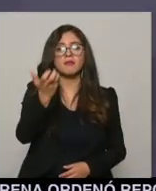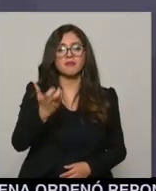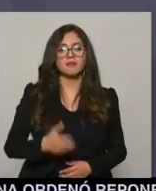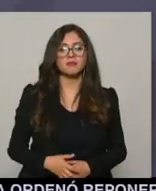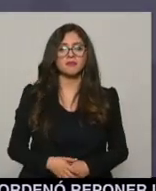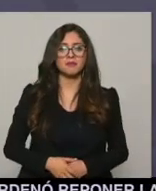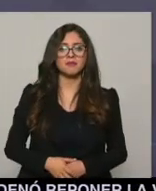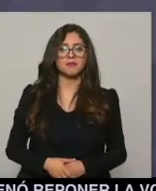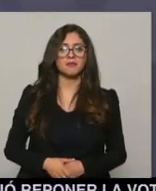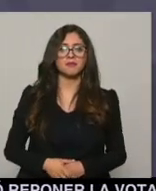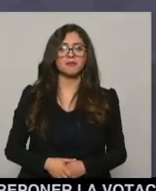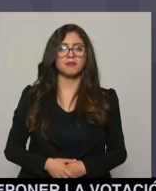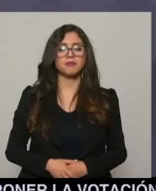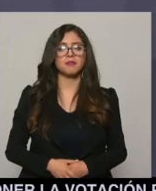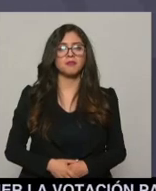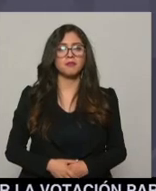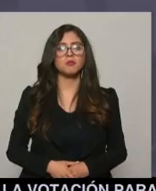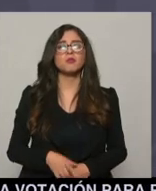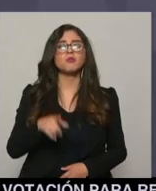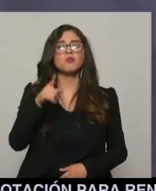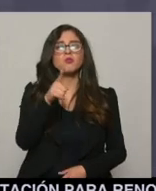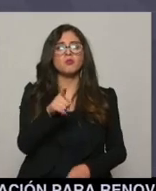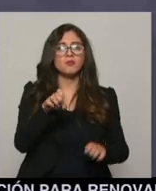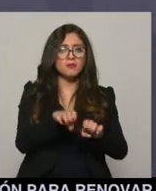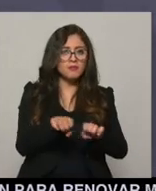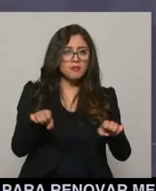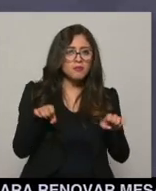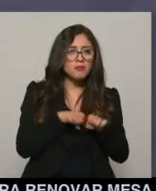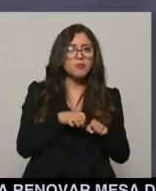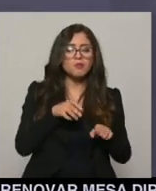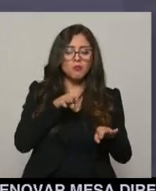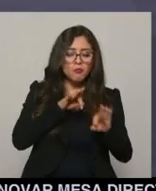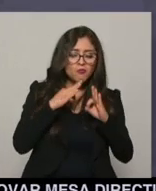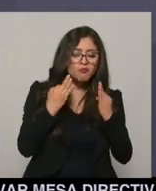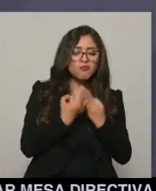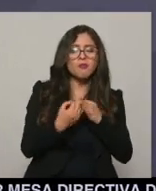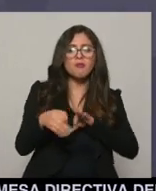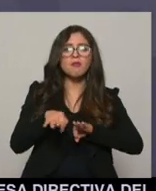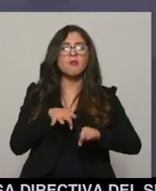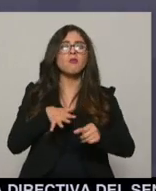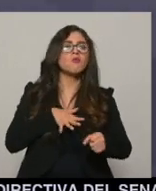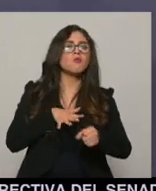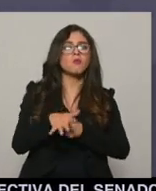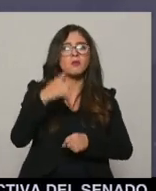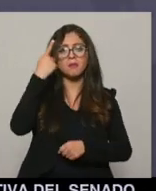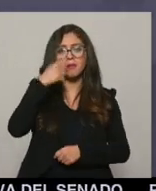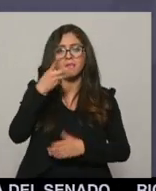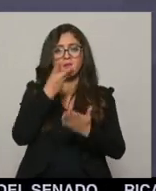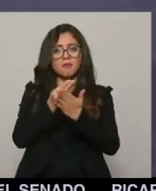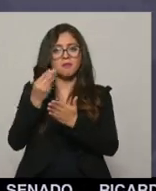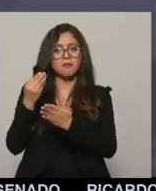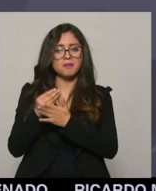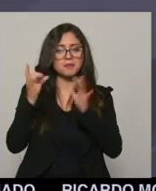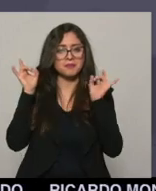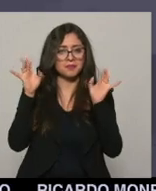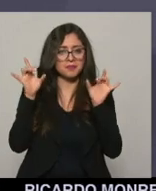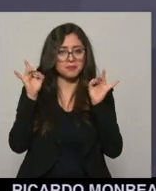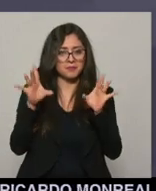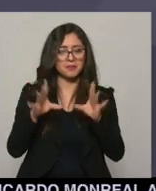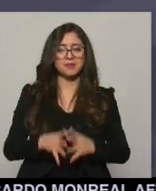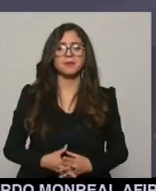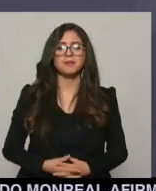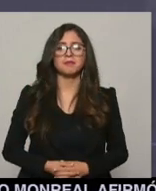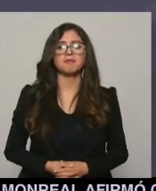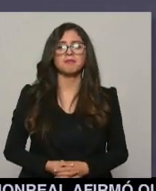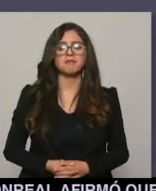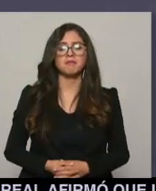qué equipo van a ingresar al Ángel de la Independencia? ¿Sus herramientas de trabajo? Sí, pues por lo pronto, si se nos